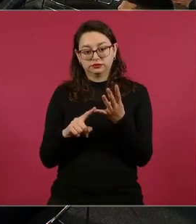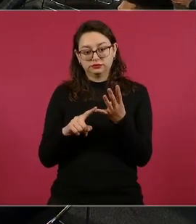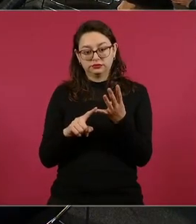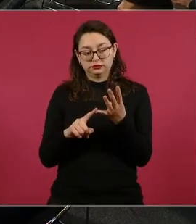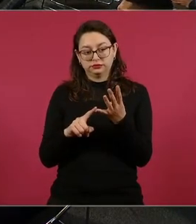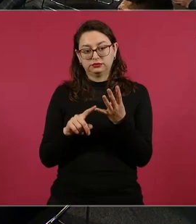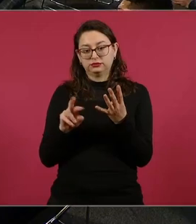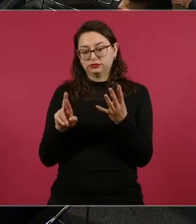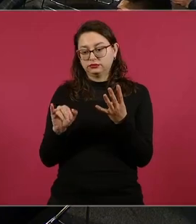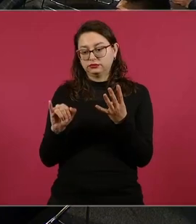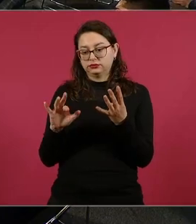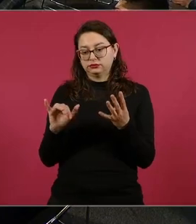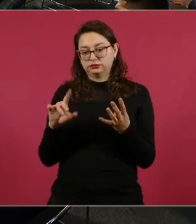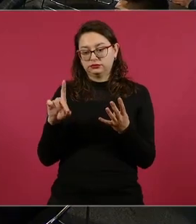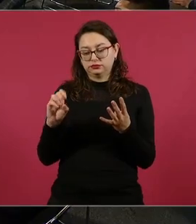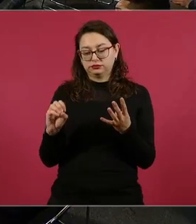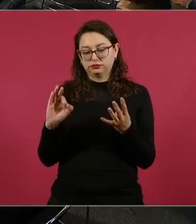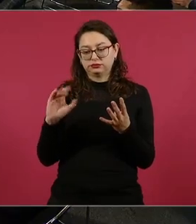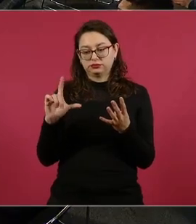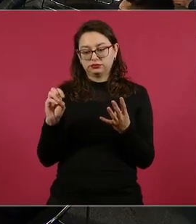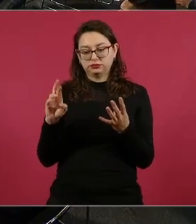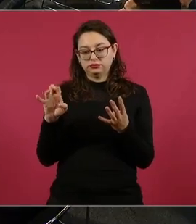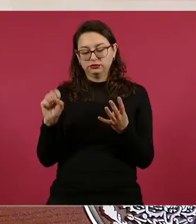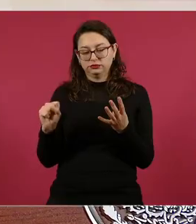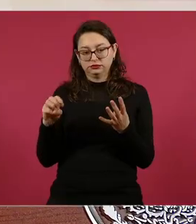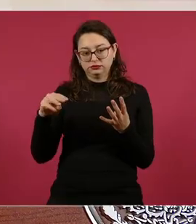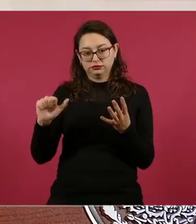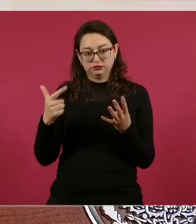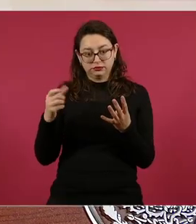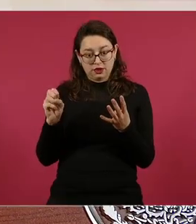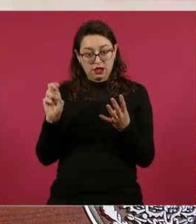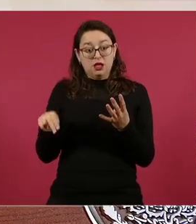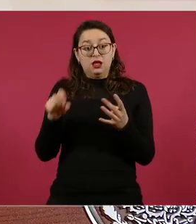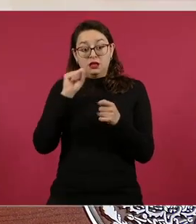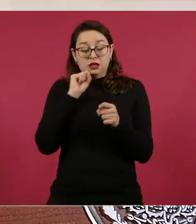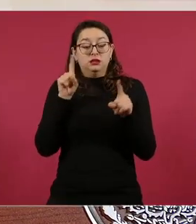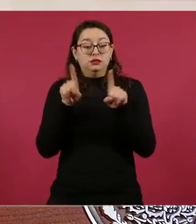a Ricardo Flores Magón, también los 100 años,